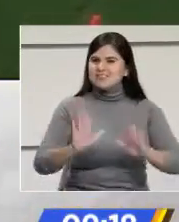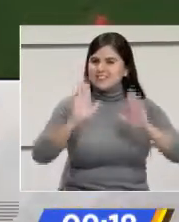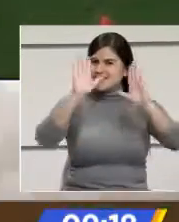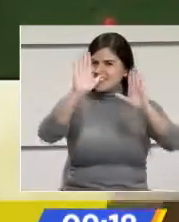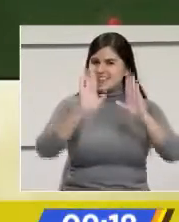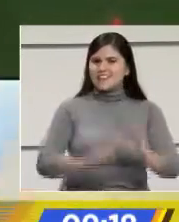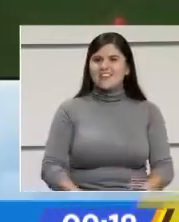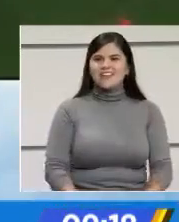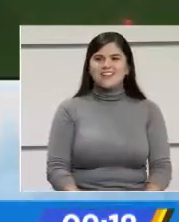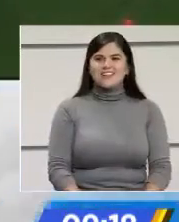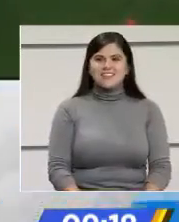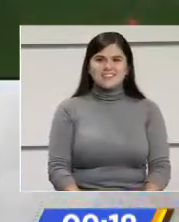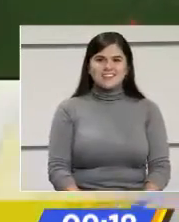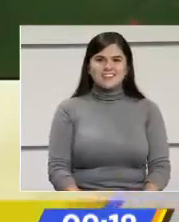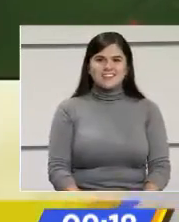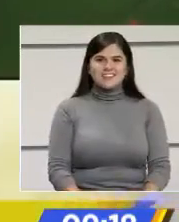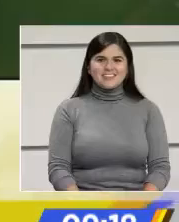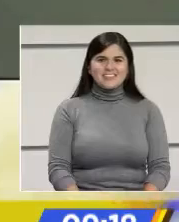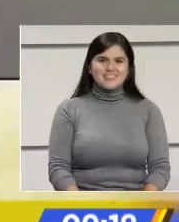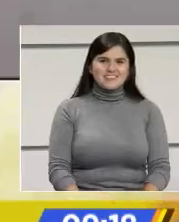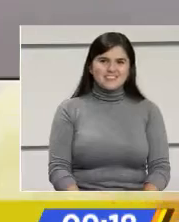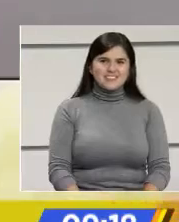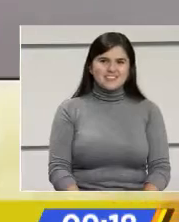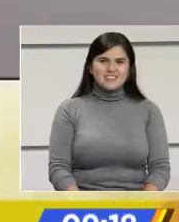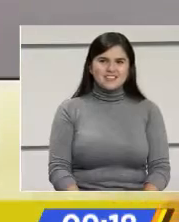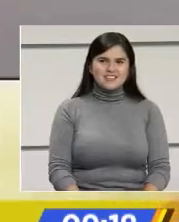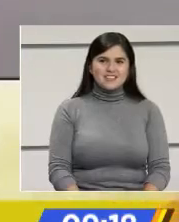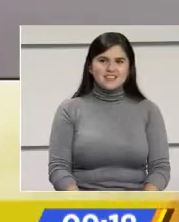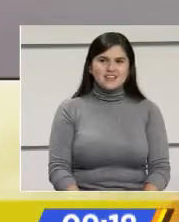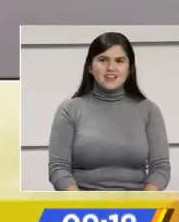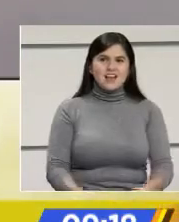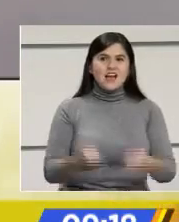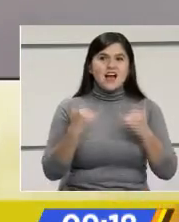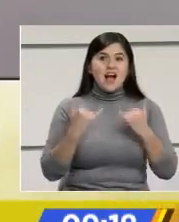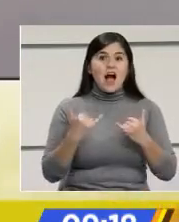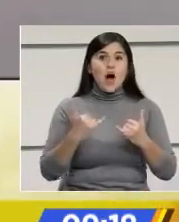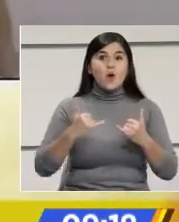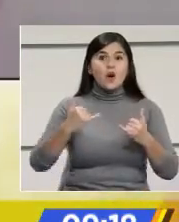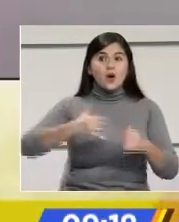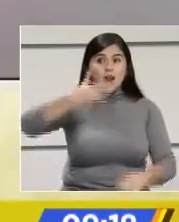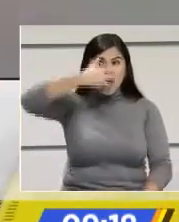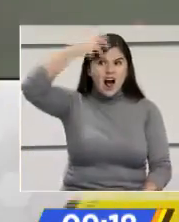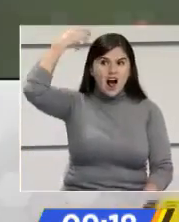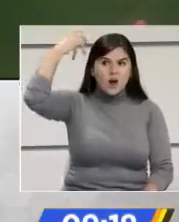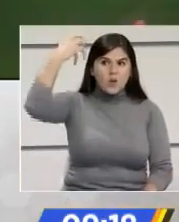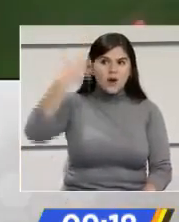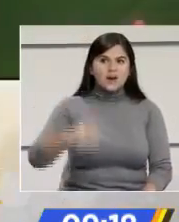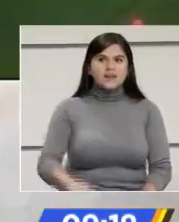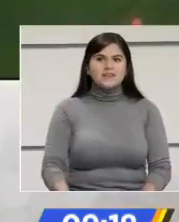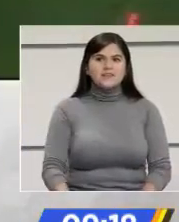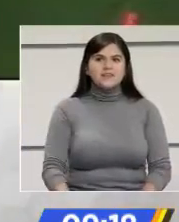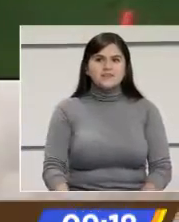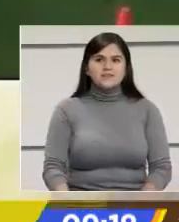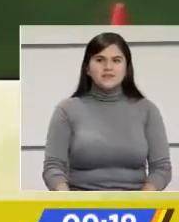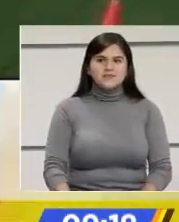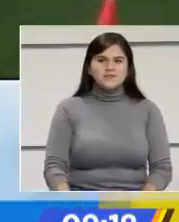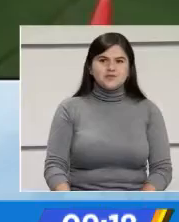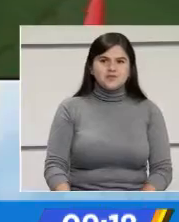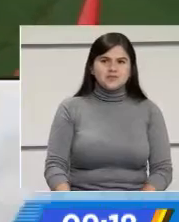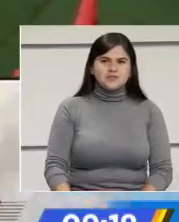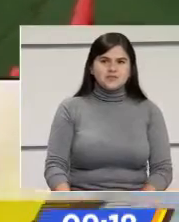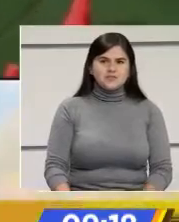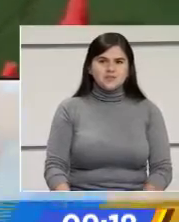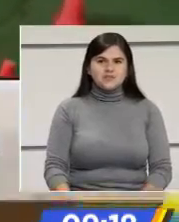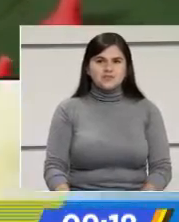Excelente. ¿Quién va? Ahora vamos con el jaguar. El jaguar. El jaguar. Nos